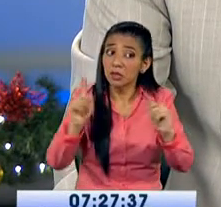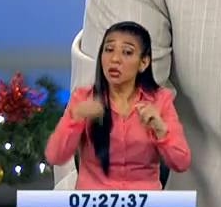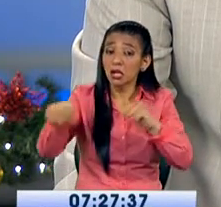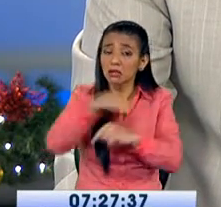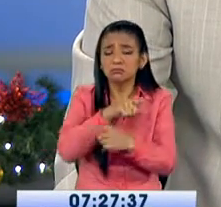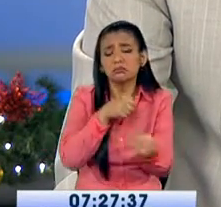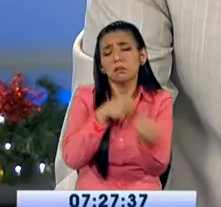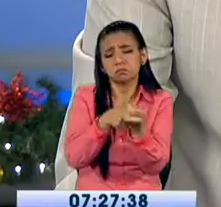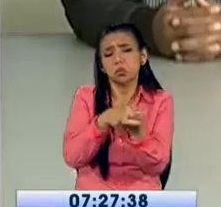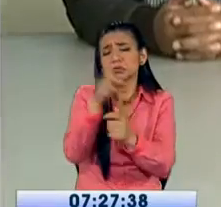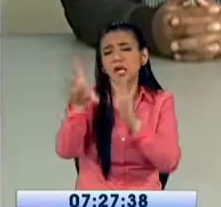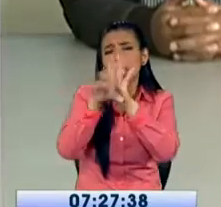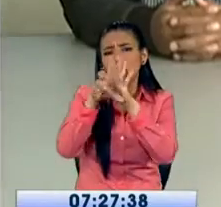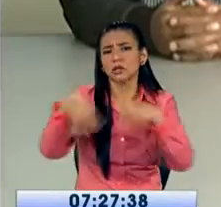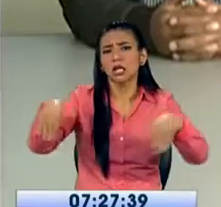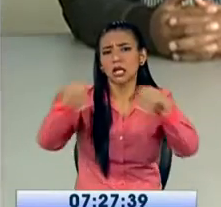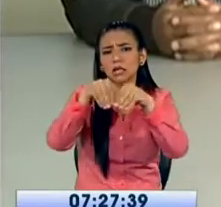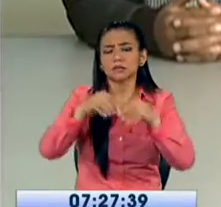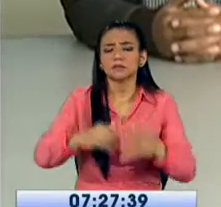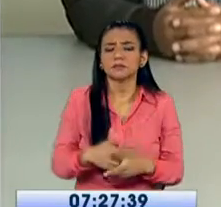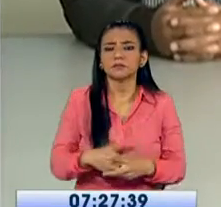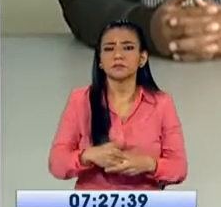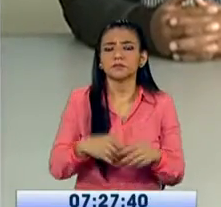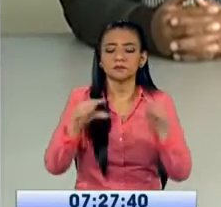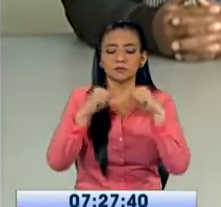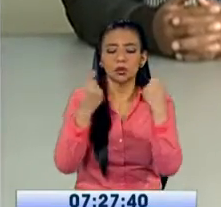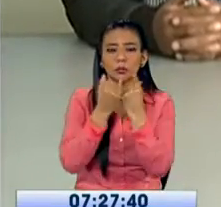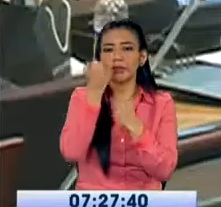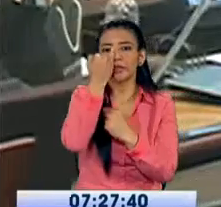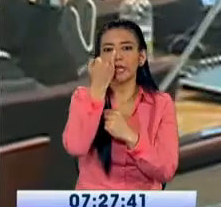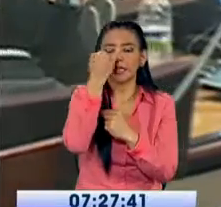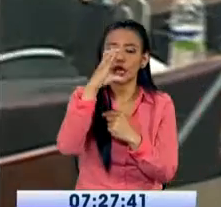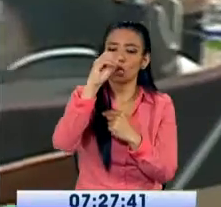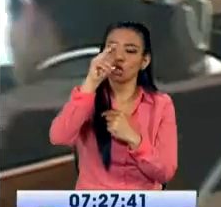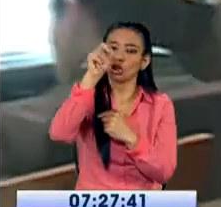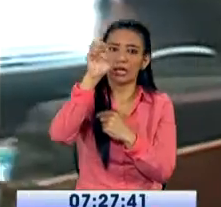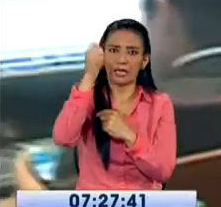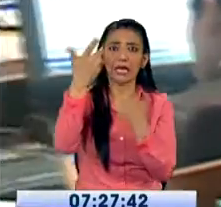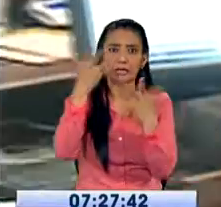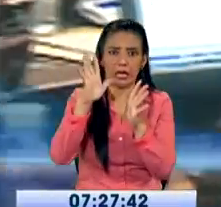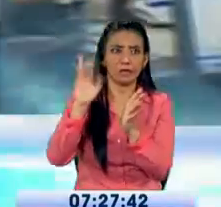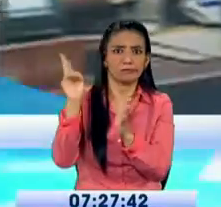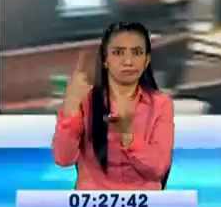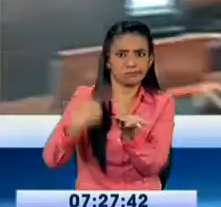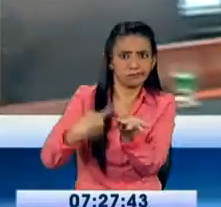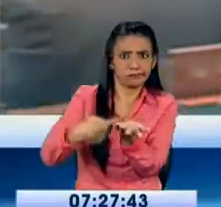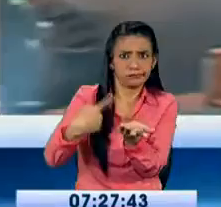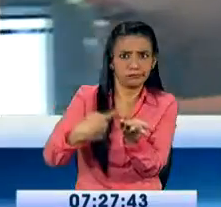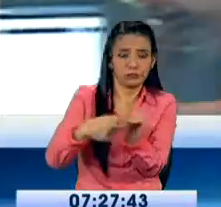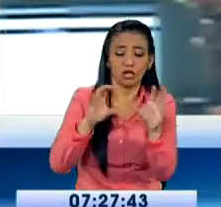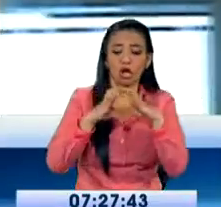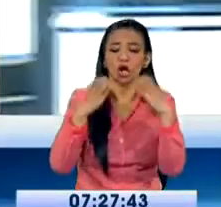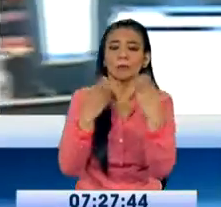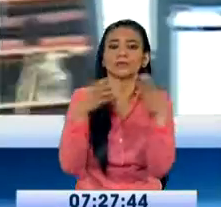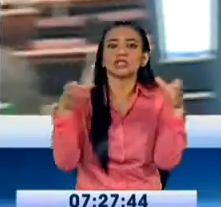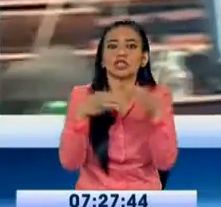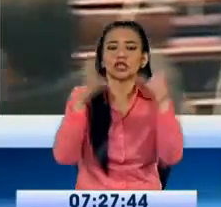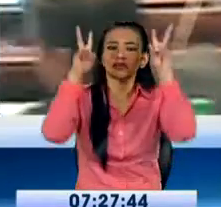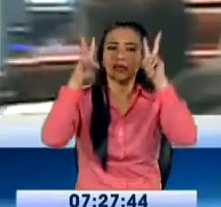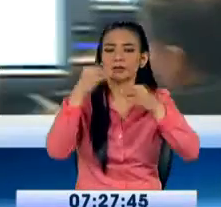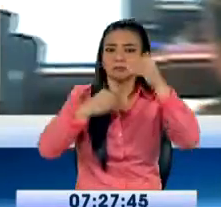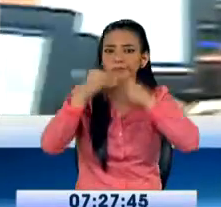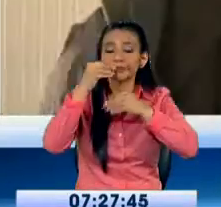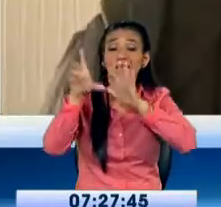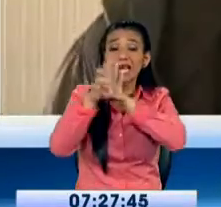tierras. La CONAIE arrancó un proceso de análisis del informe que para segundo debate aprobó la Comisión de Soberanía Alimentaria de la